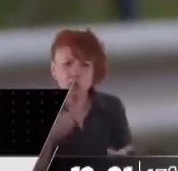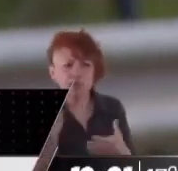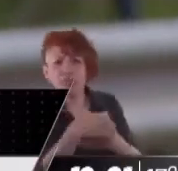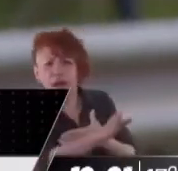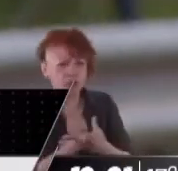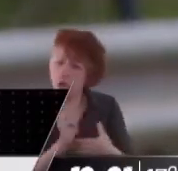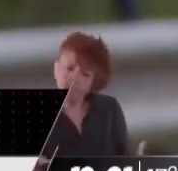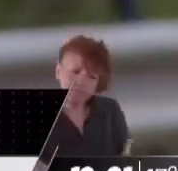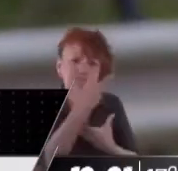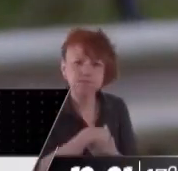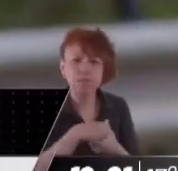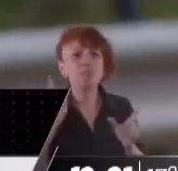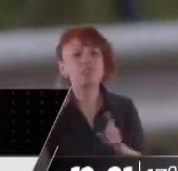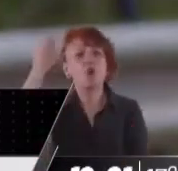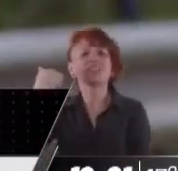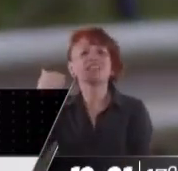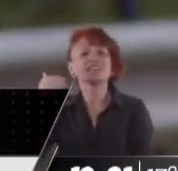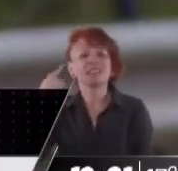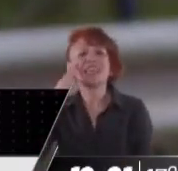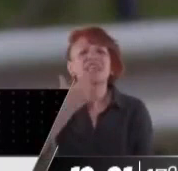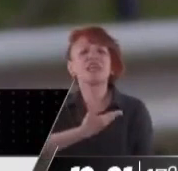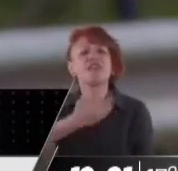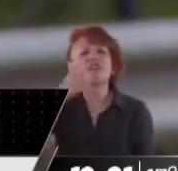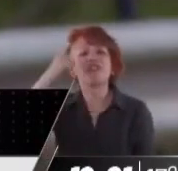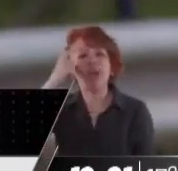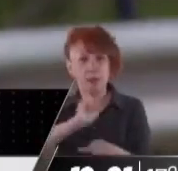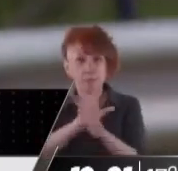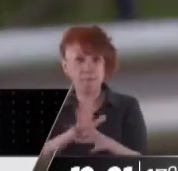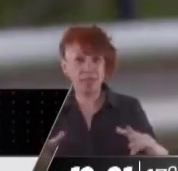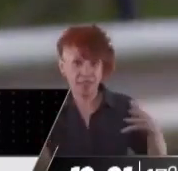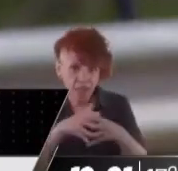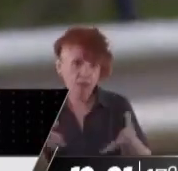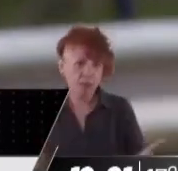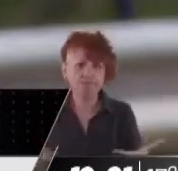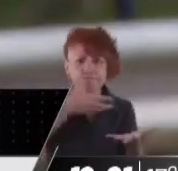IFE para llegar a aquellos que en la pandemia no tenían ningún tipo